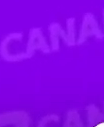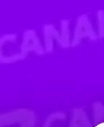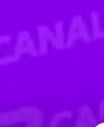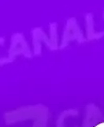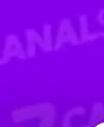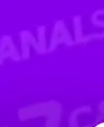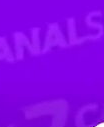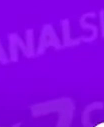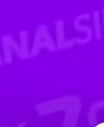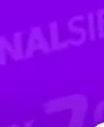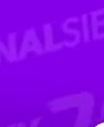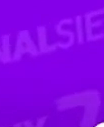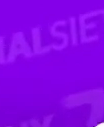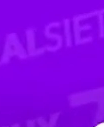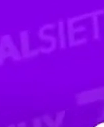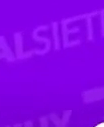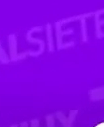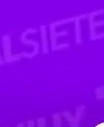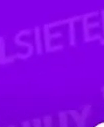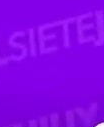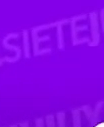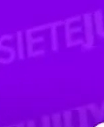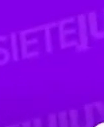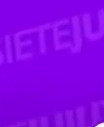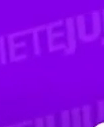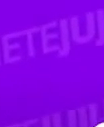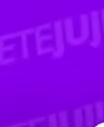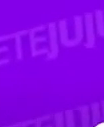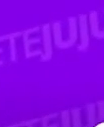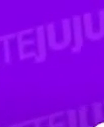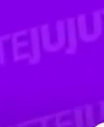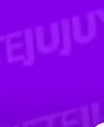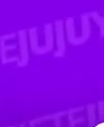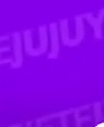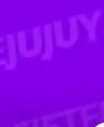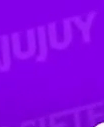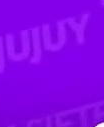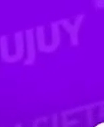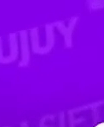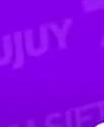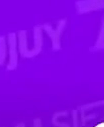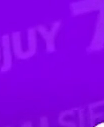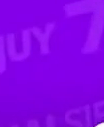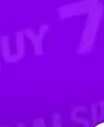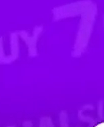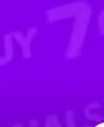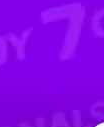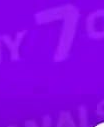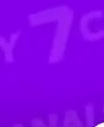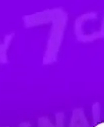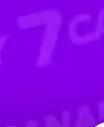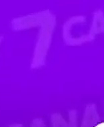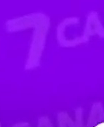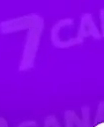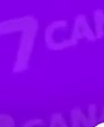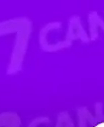del barrio alverdi donde se va a llevar a cabo a partir de las 5 de la tarde la visita de los Reyes Magos después a partir de las 7 luego de una misa también